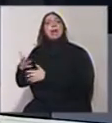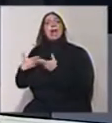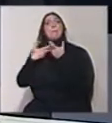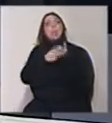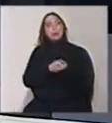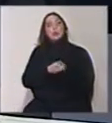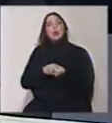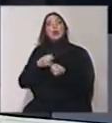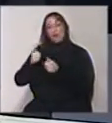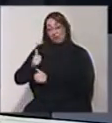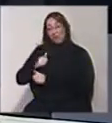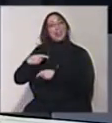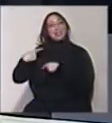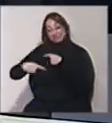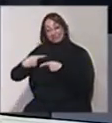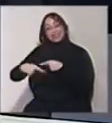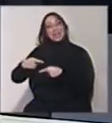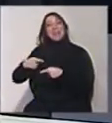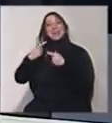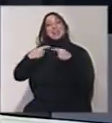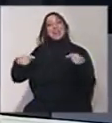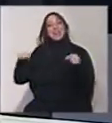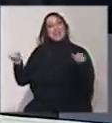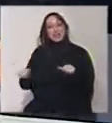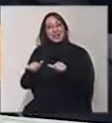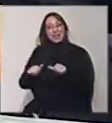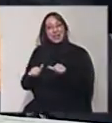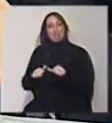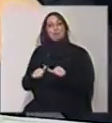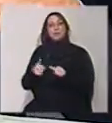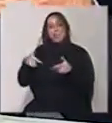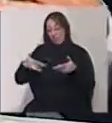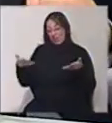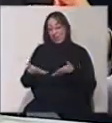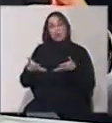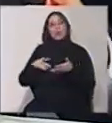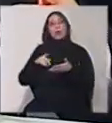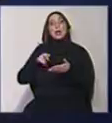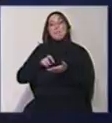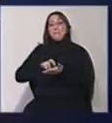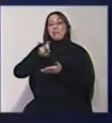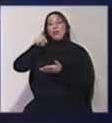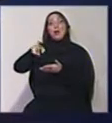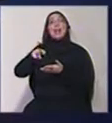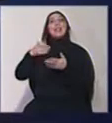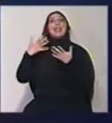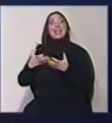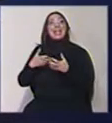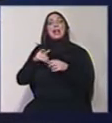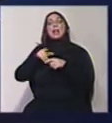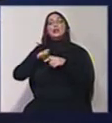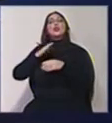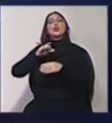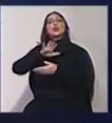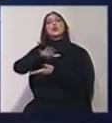en el Uruguay lo vienen haciendo en las más diversas tareas. Porque ahora tenemos este paso grande que quiere dar el gobierno con relación a la zona fronteriza,